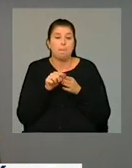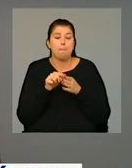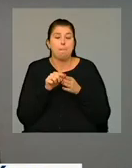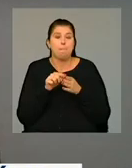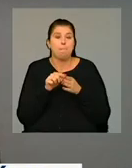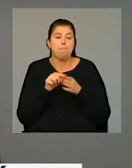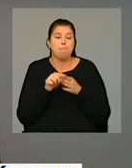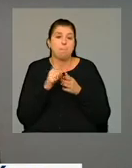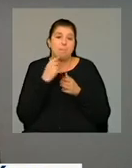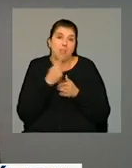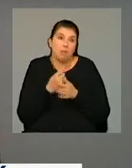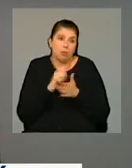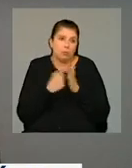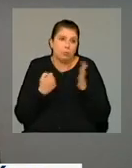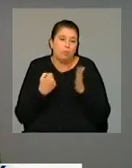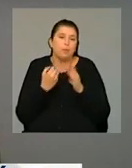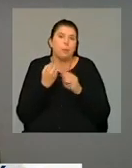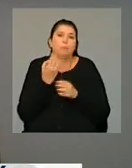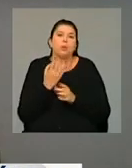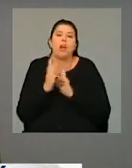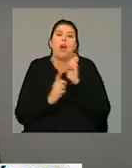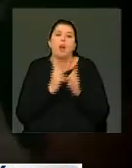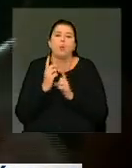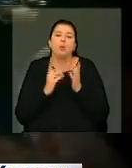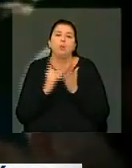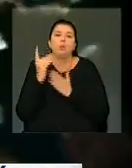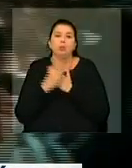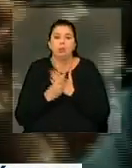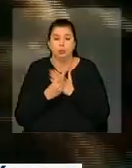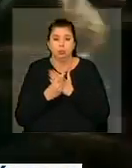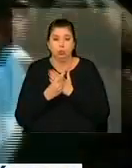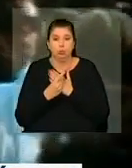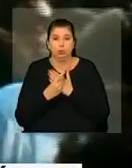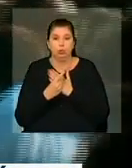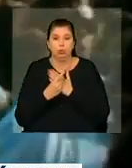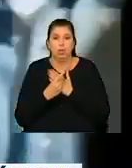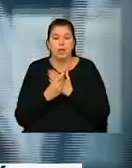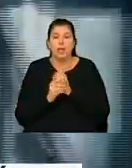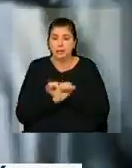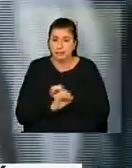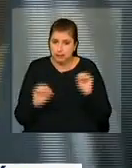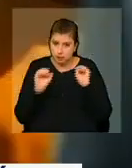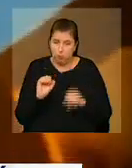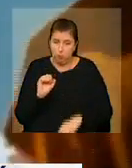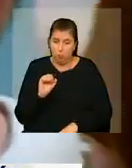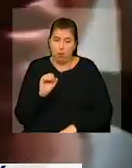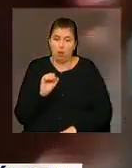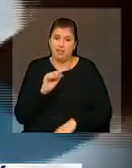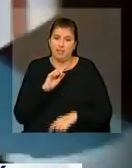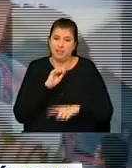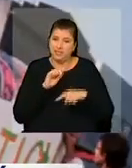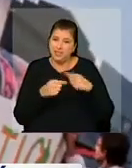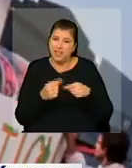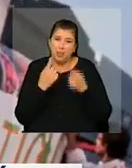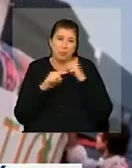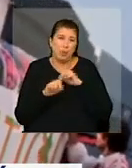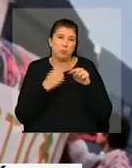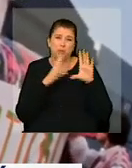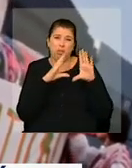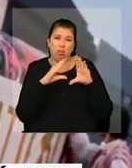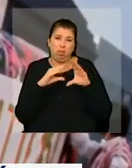porque algunos proyectos, se puede decir que siguen, pero se van como apagando. Y después en los